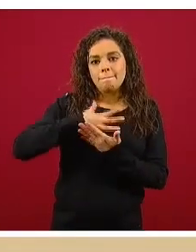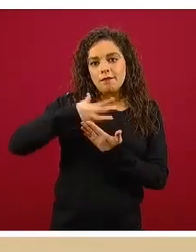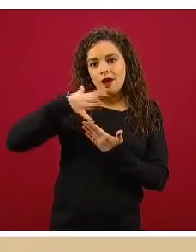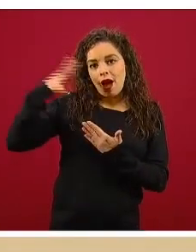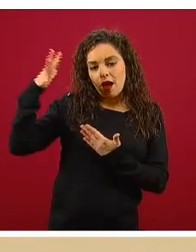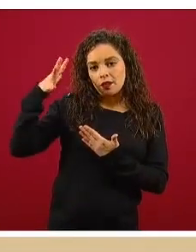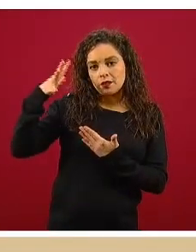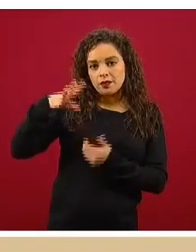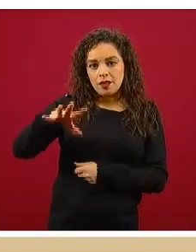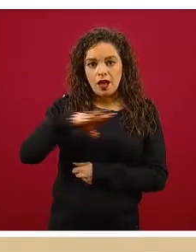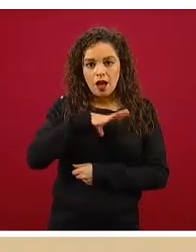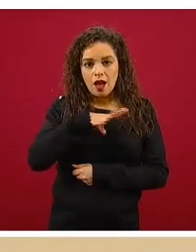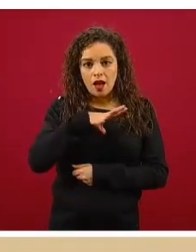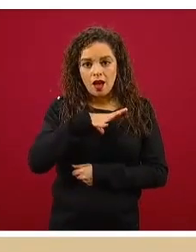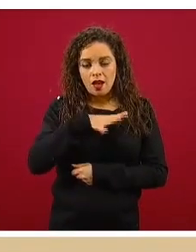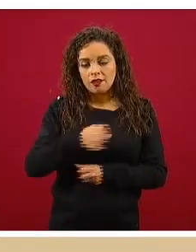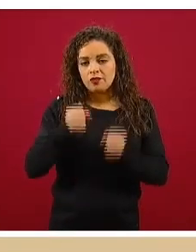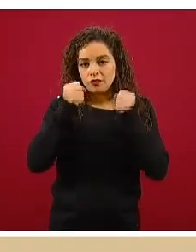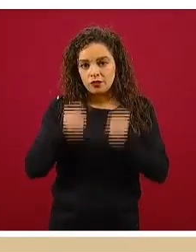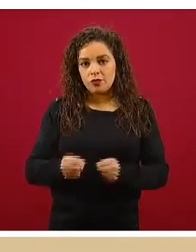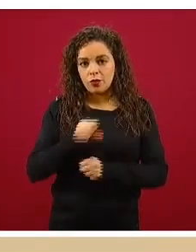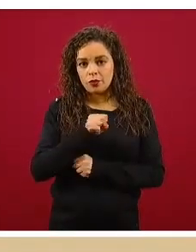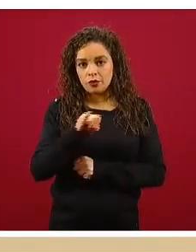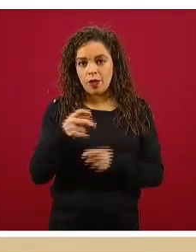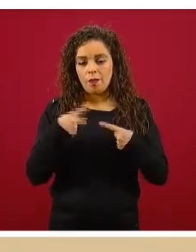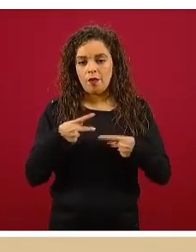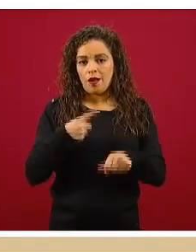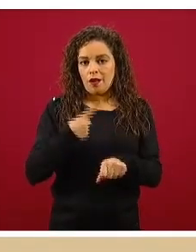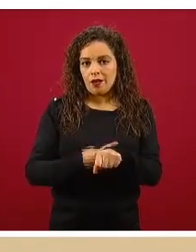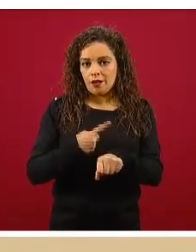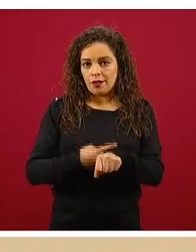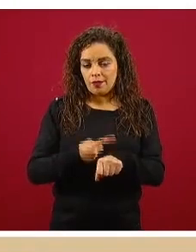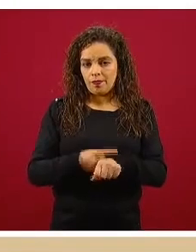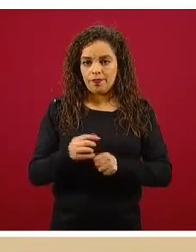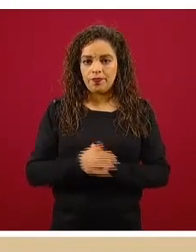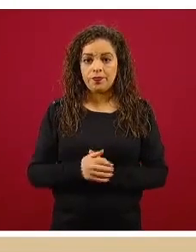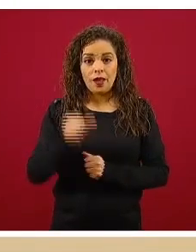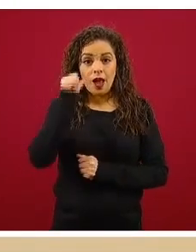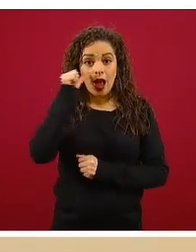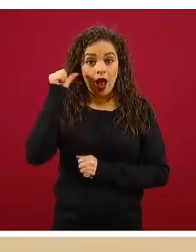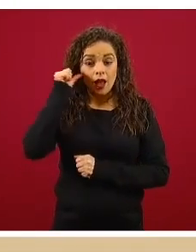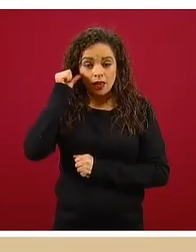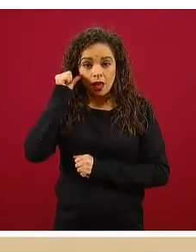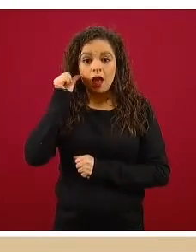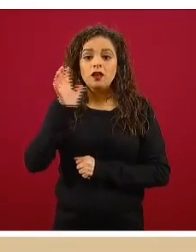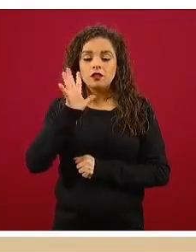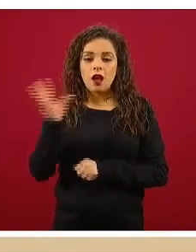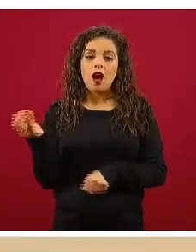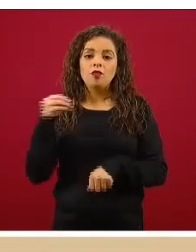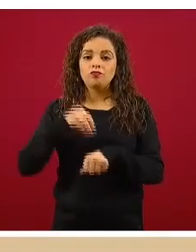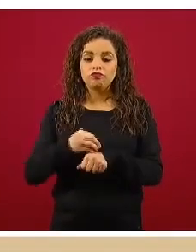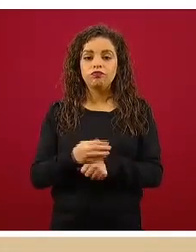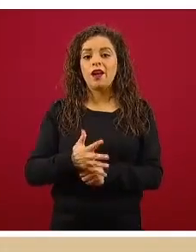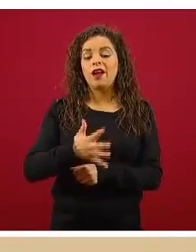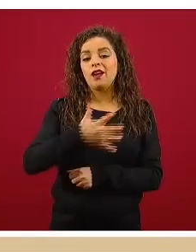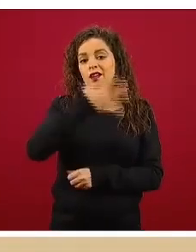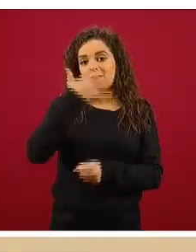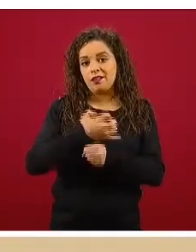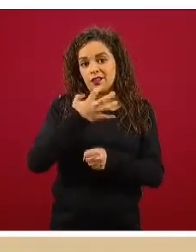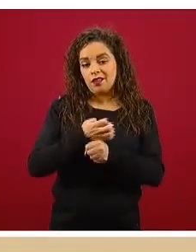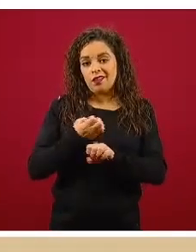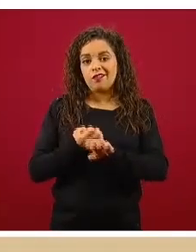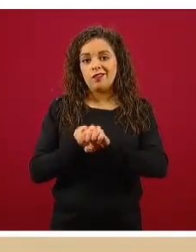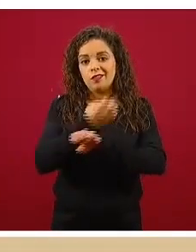cantidad de casos confirmados. Decíamos ayer, se sumaba el quinto estado, se mantienen hoy 5 estados que han logrado,